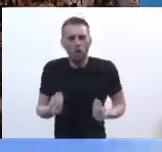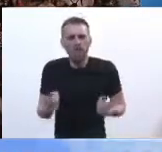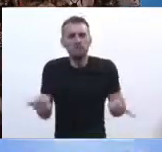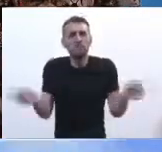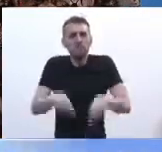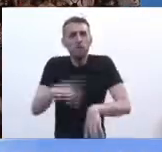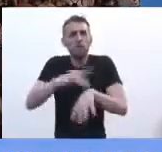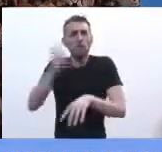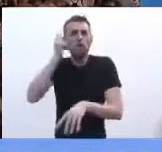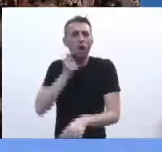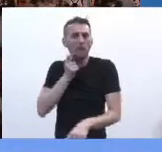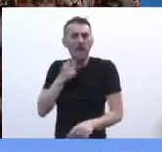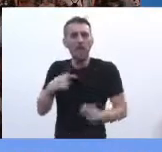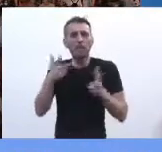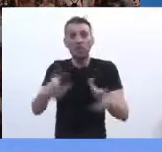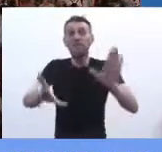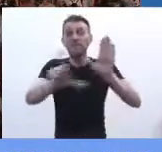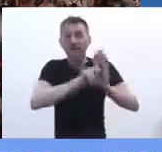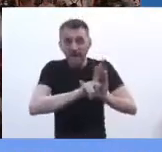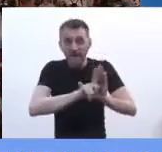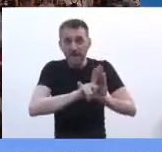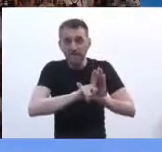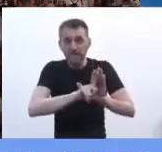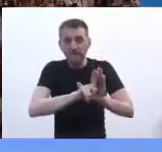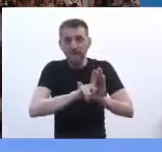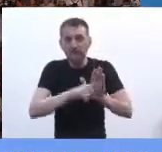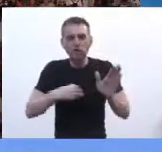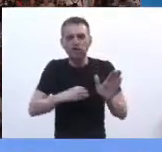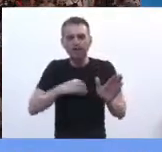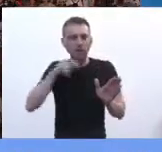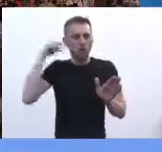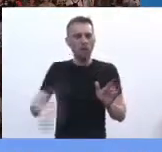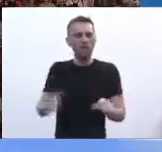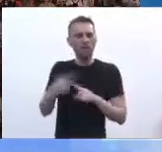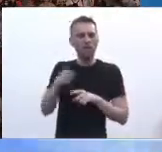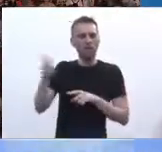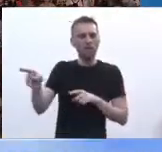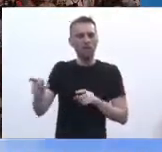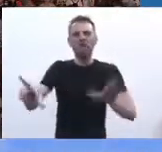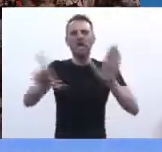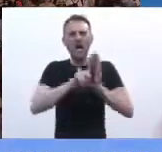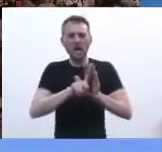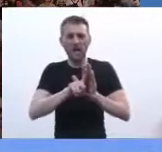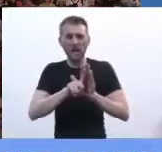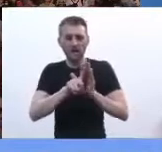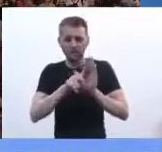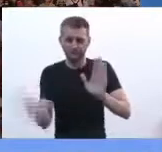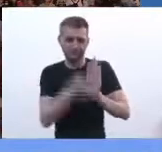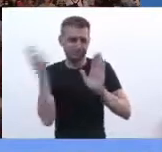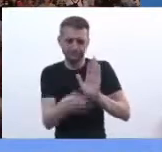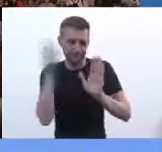es una ley y que sentí vergüenza ajena cuando dijo muy pobre legislativamente